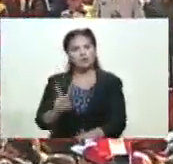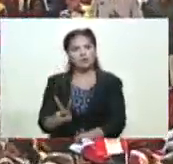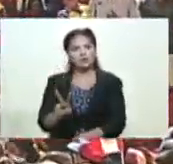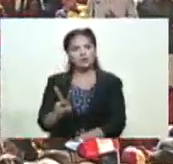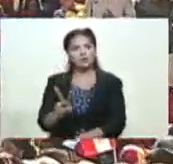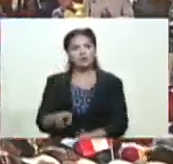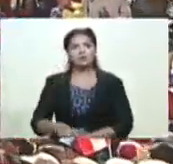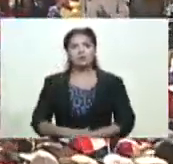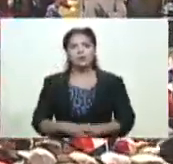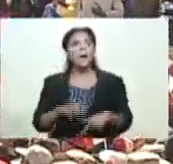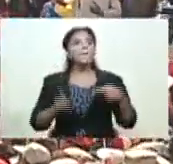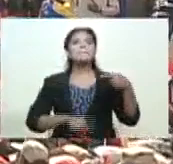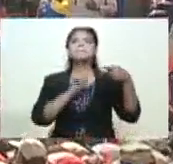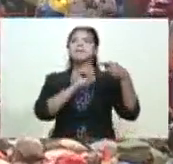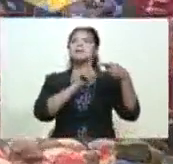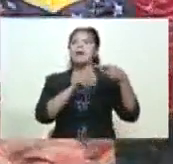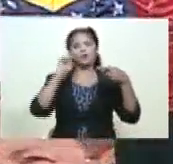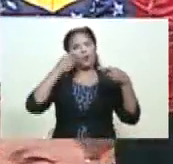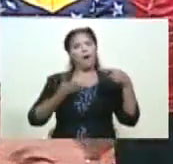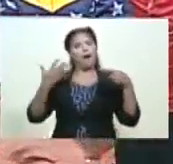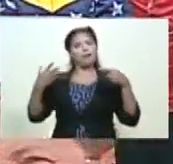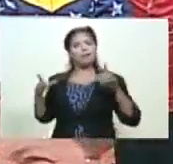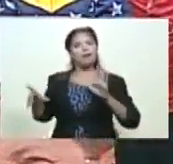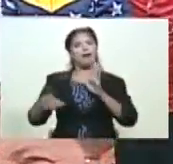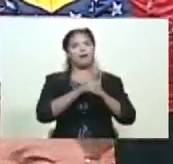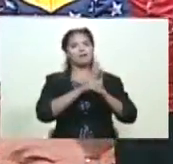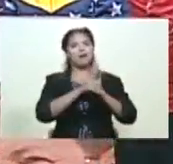Primero decretaron